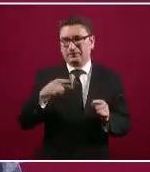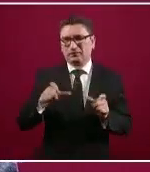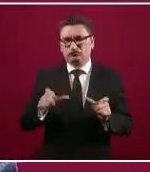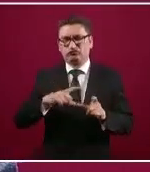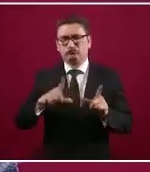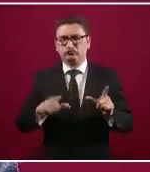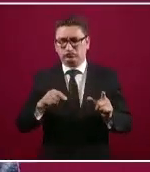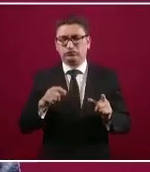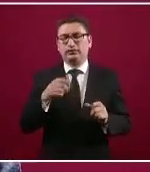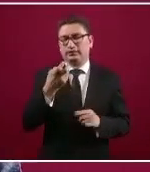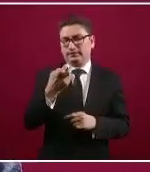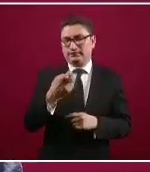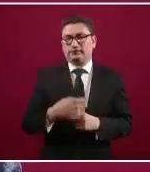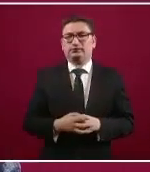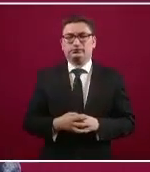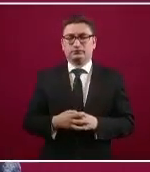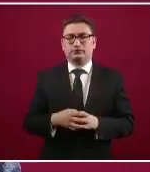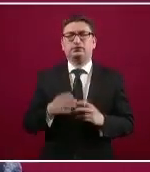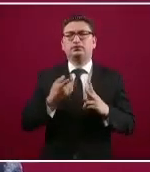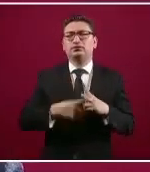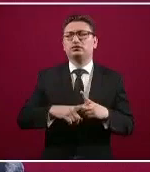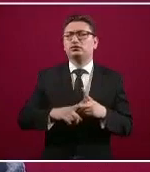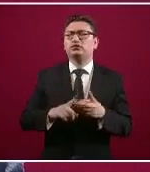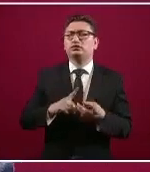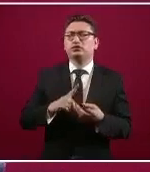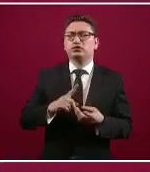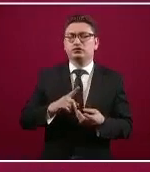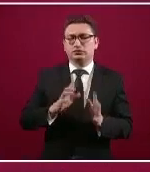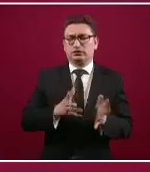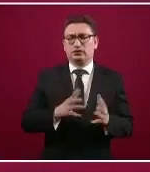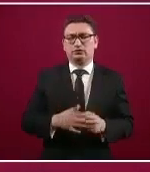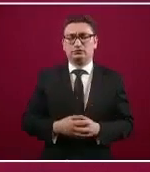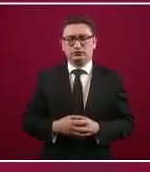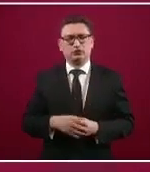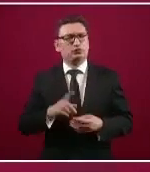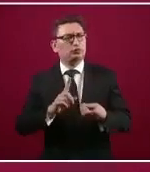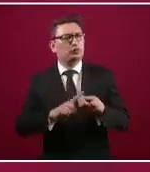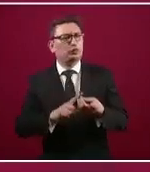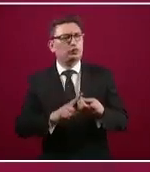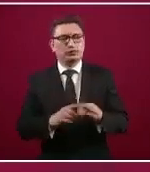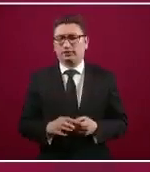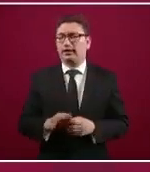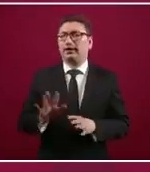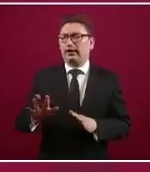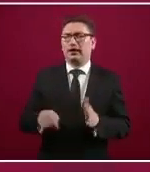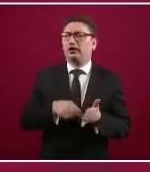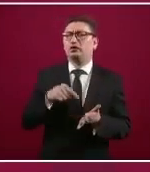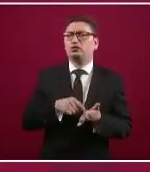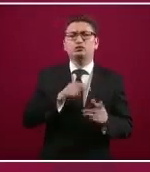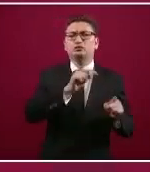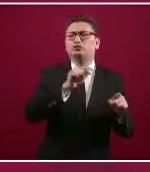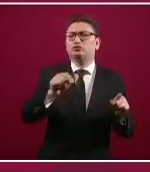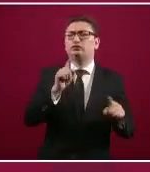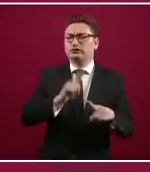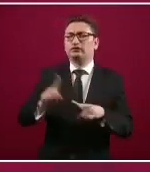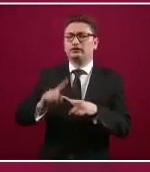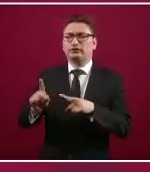están iniciando? ¿En dónde? En distintos puntos. Es que